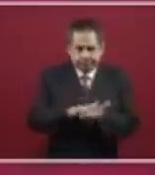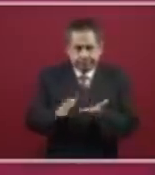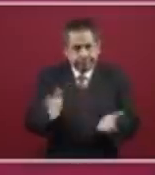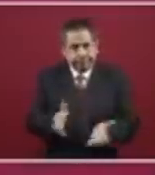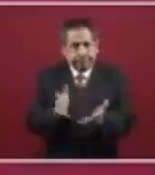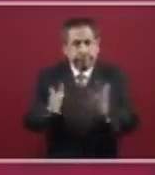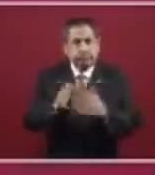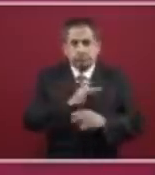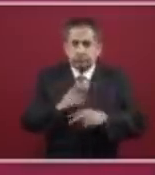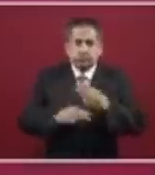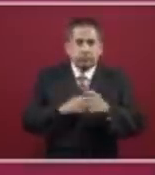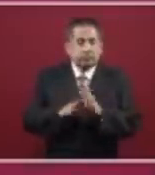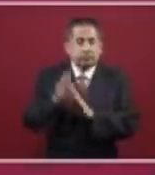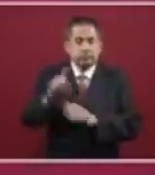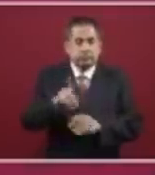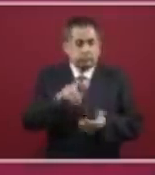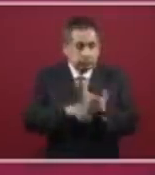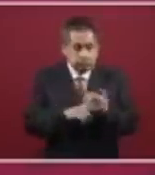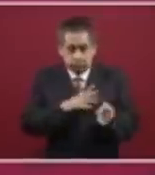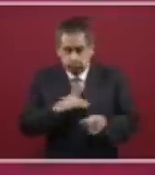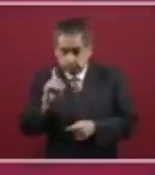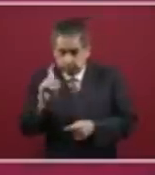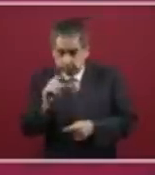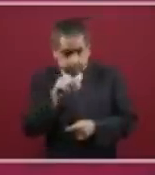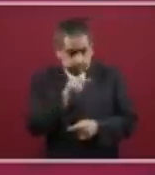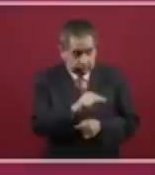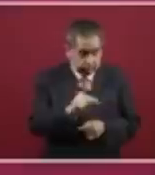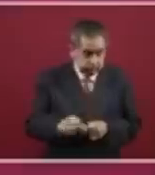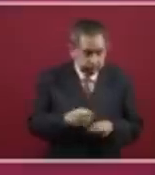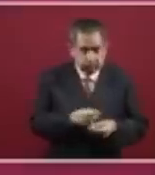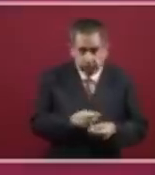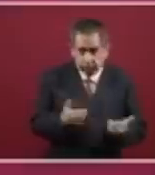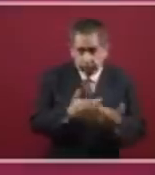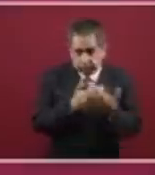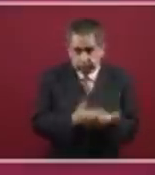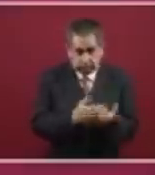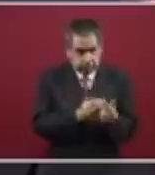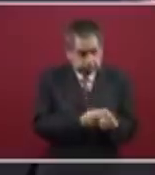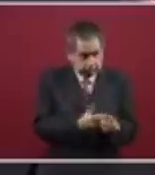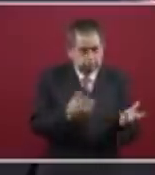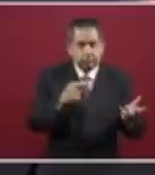se pueda crecer donde hay agua disponible.